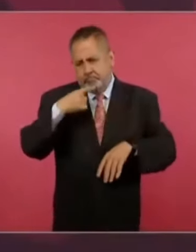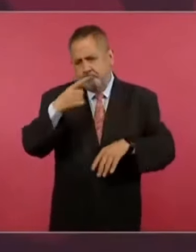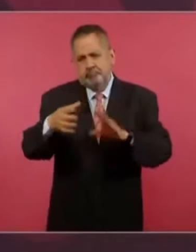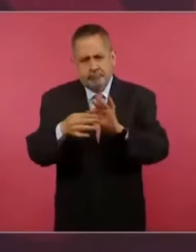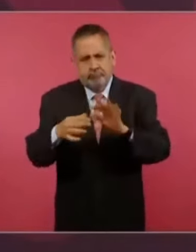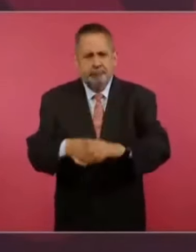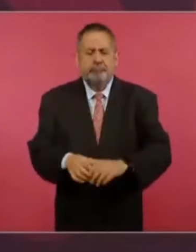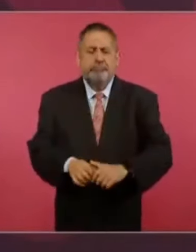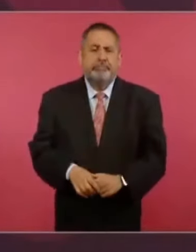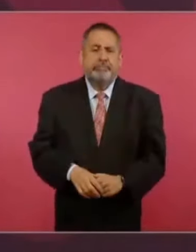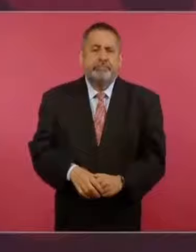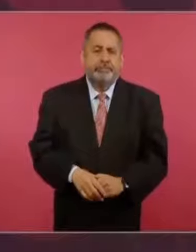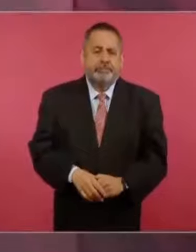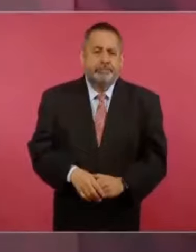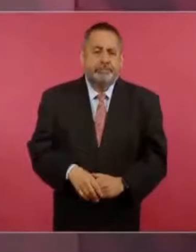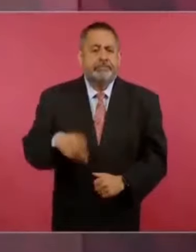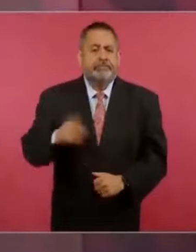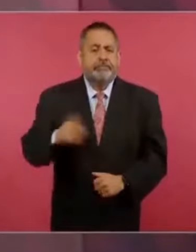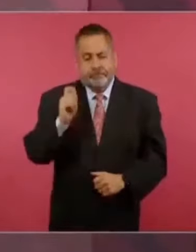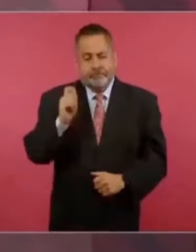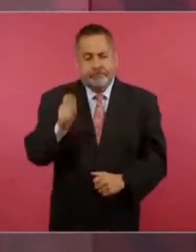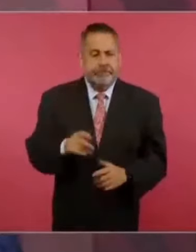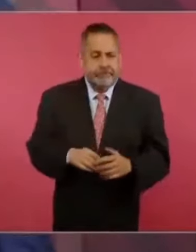comentarlo. Pero que venga